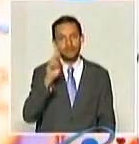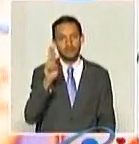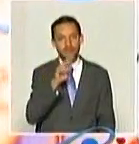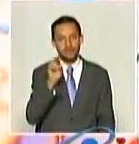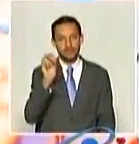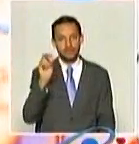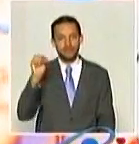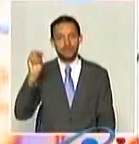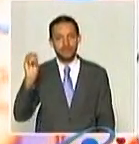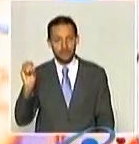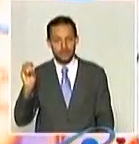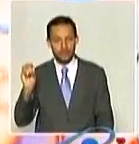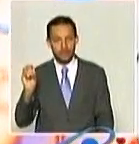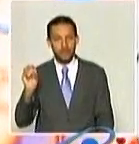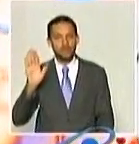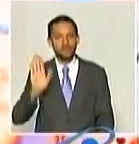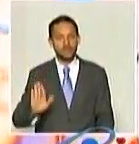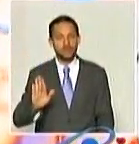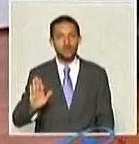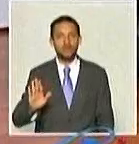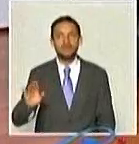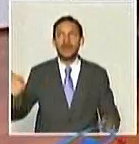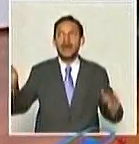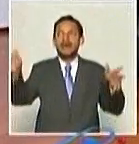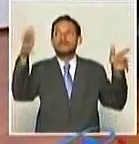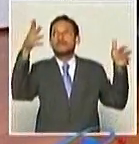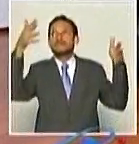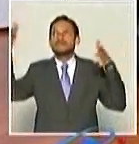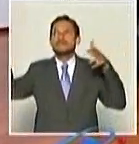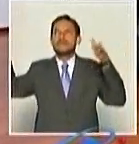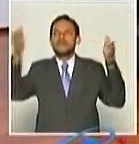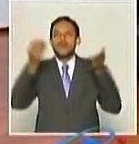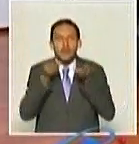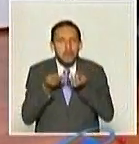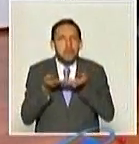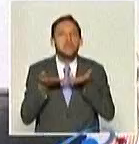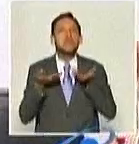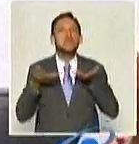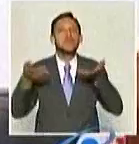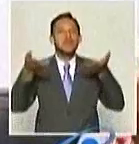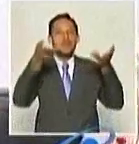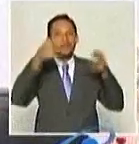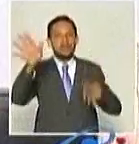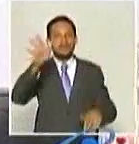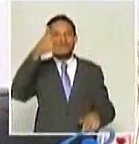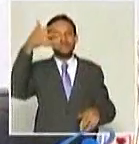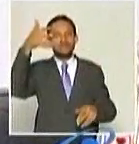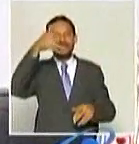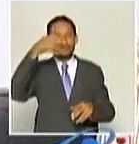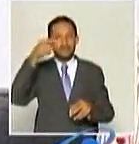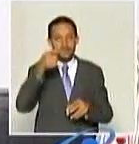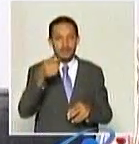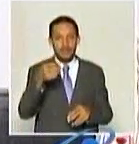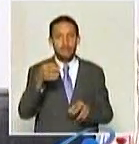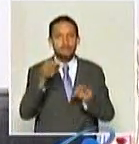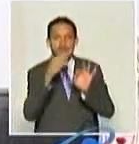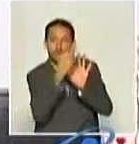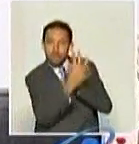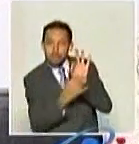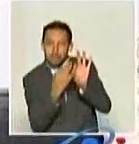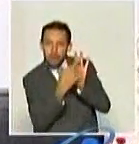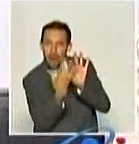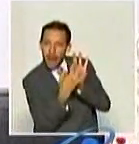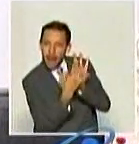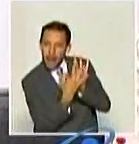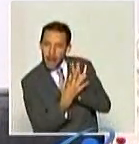forma alotrópica del oxígeno, o sea, una forma de oxígeno modificado, como decía el doctor Javier. Es decir, se